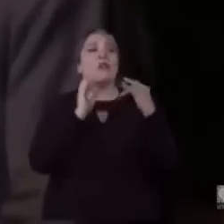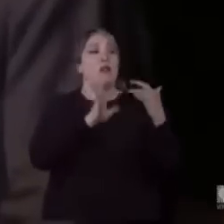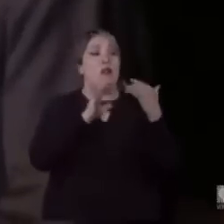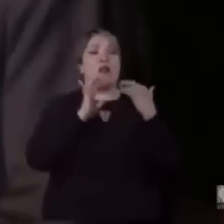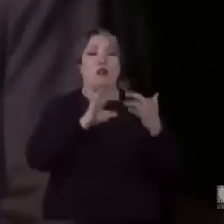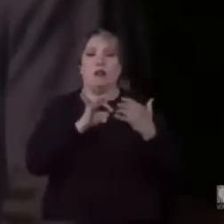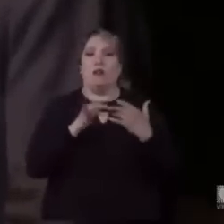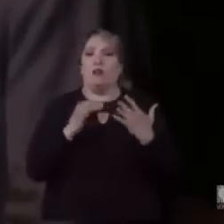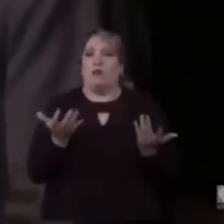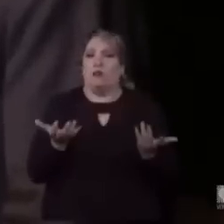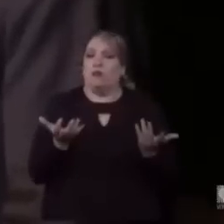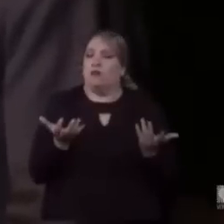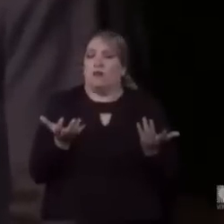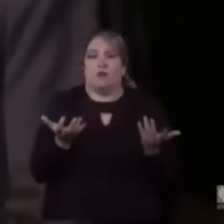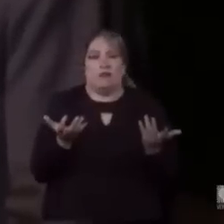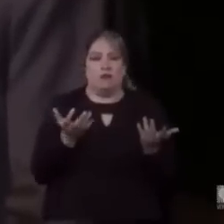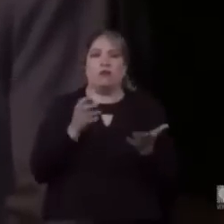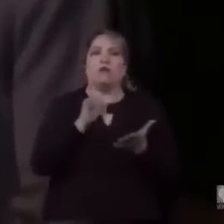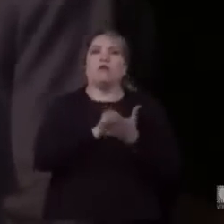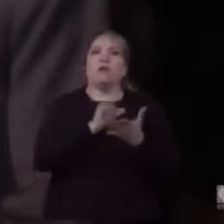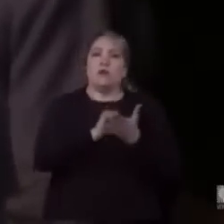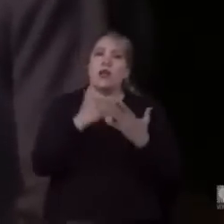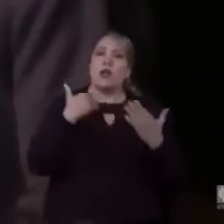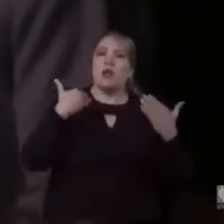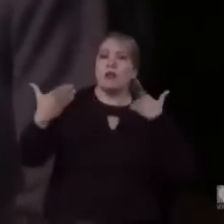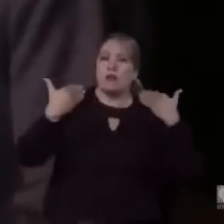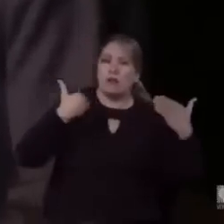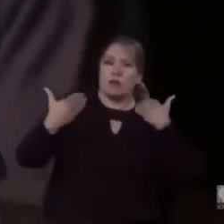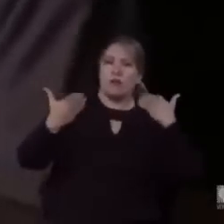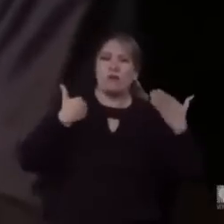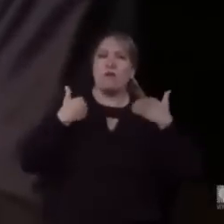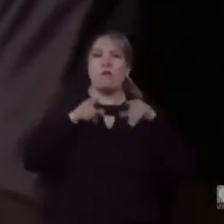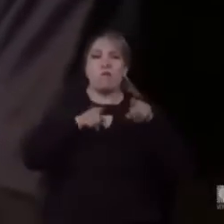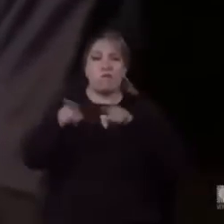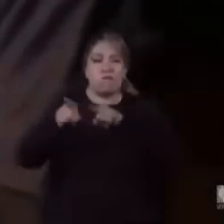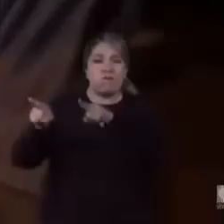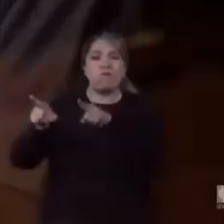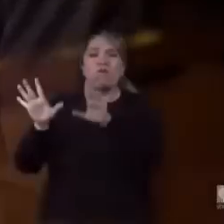guerra que ataca a los campesinos,